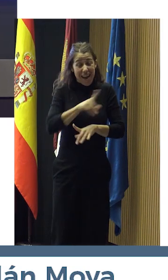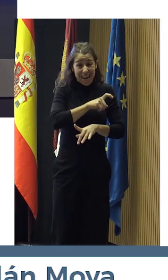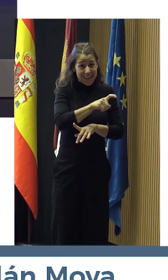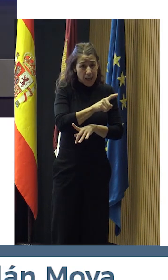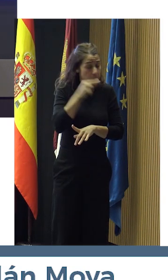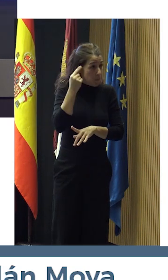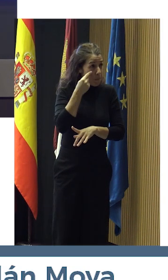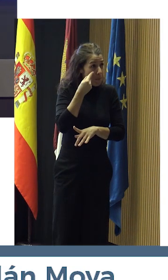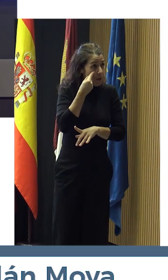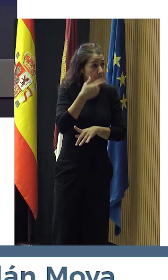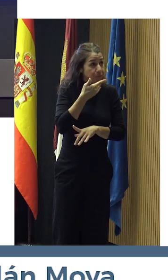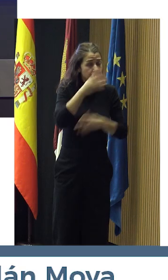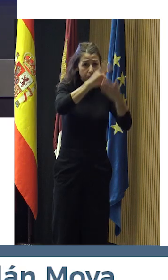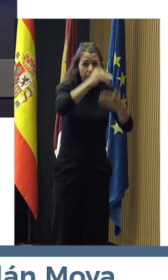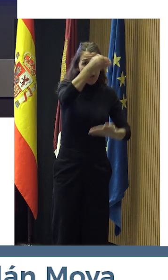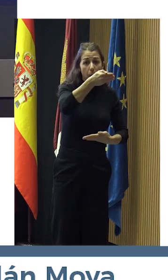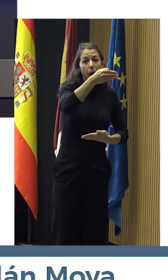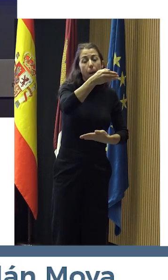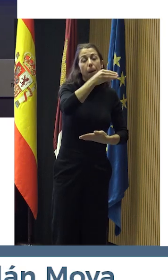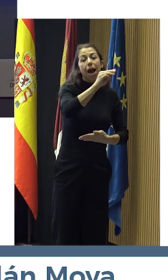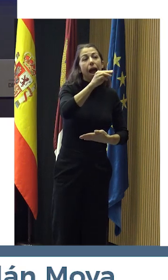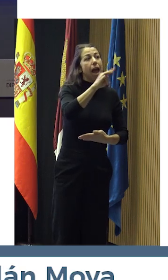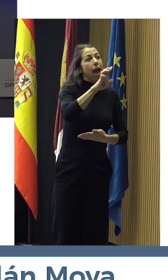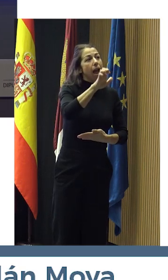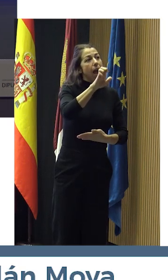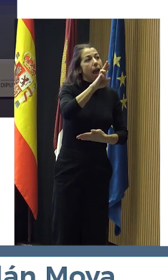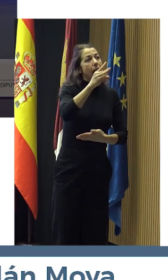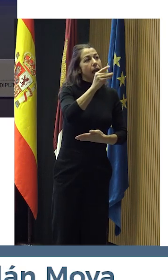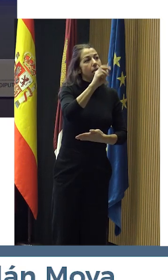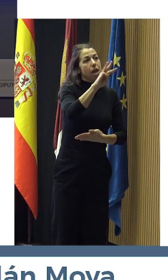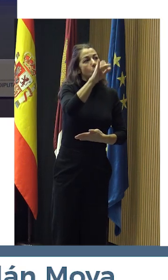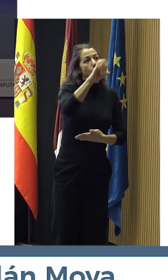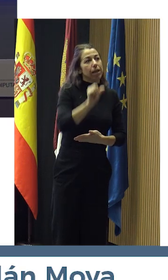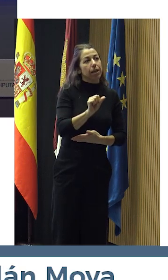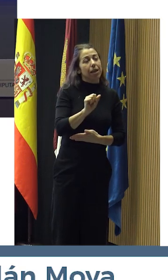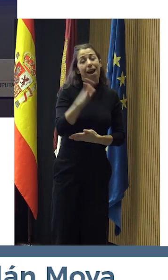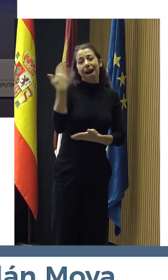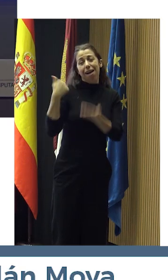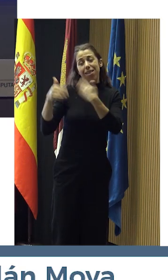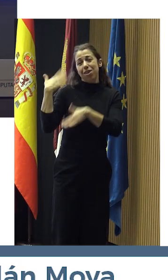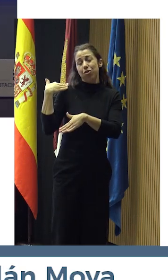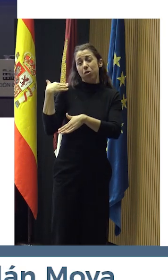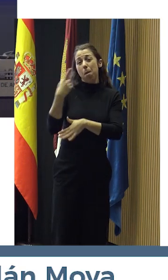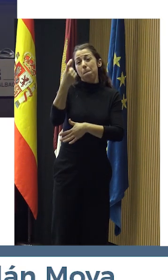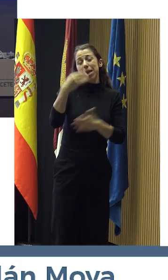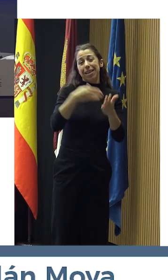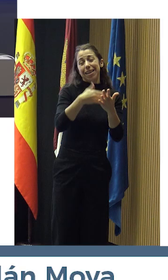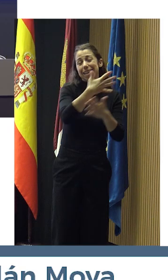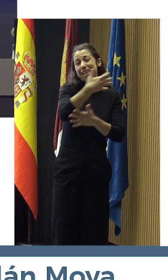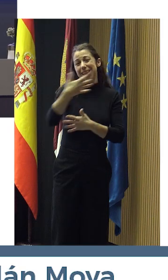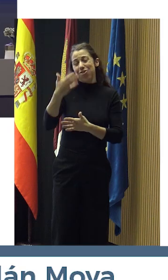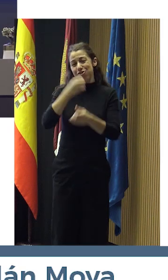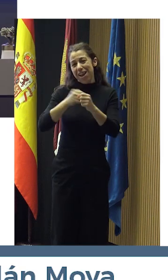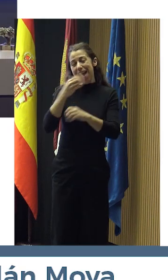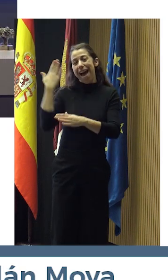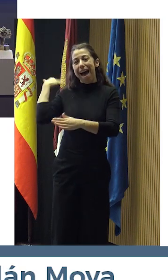son el papiro de Edwin Smith, que data del 1500 a.C., o sea, hace ya muchísimo tiempo, ¿no?